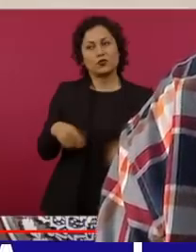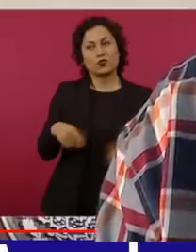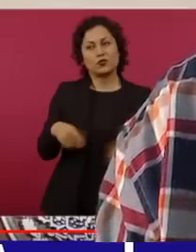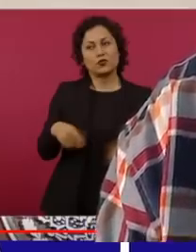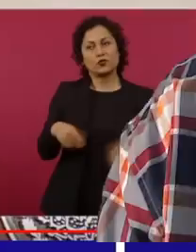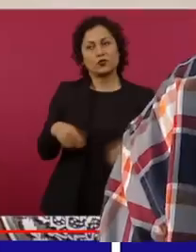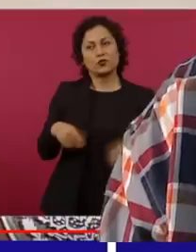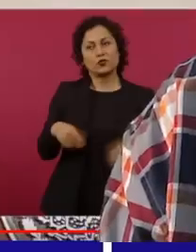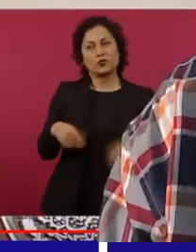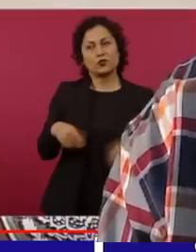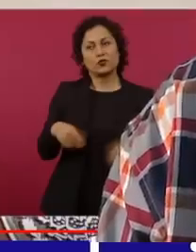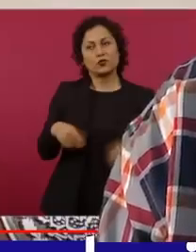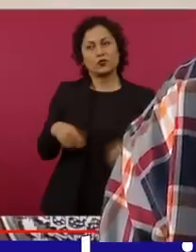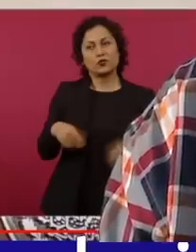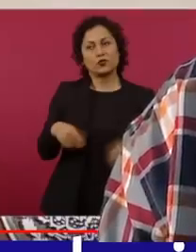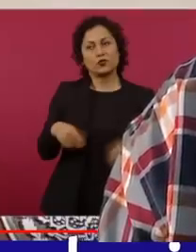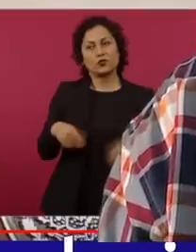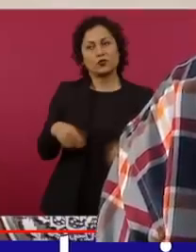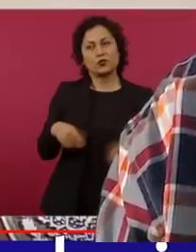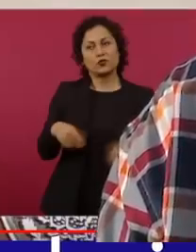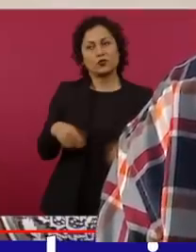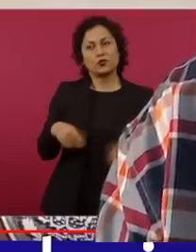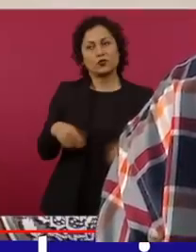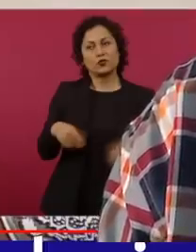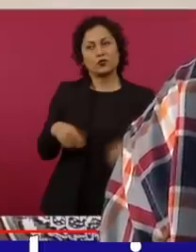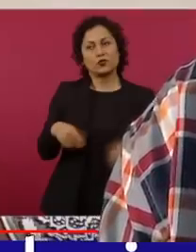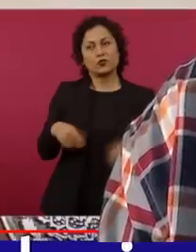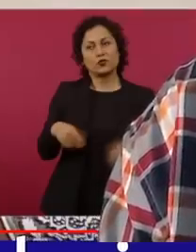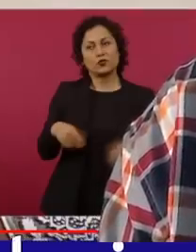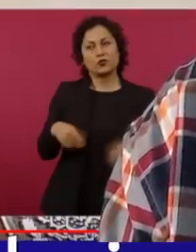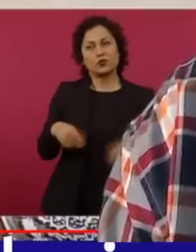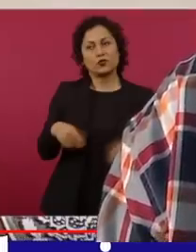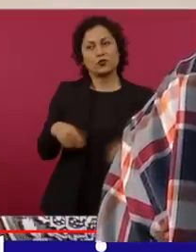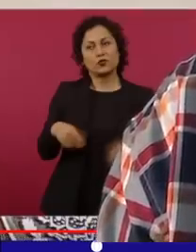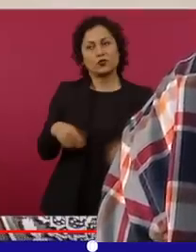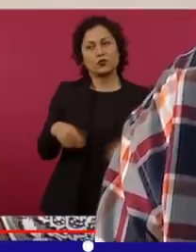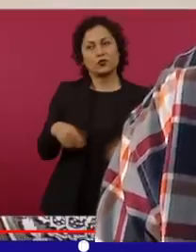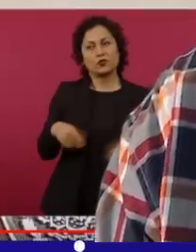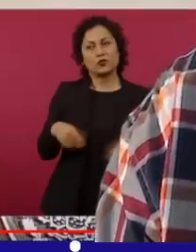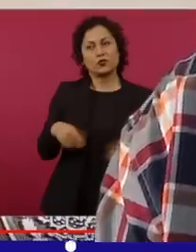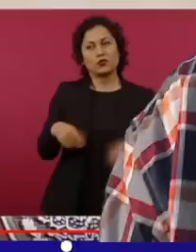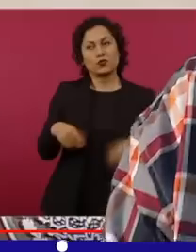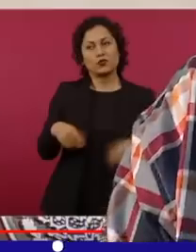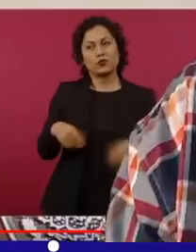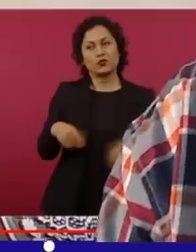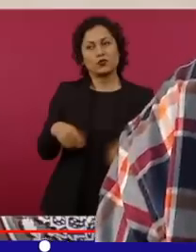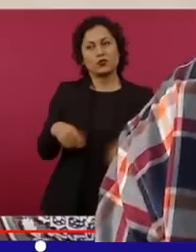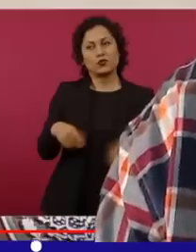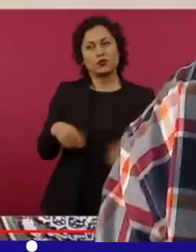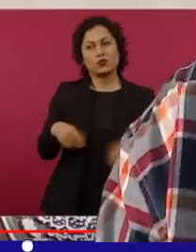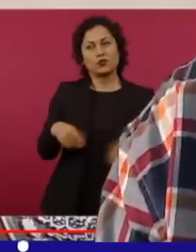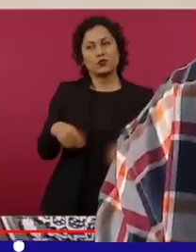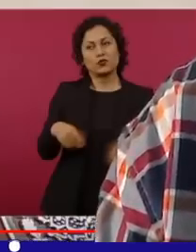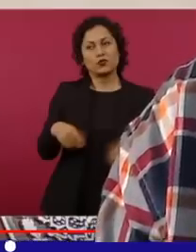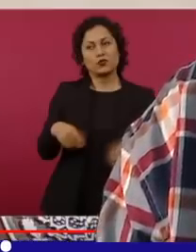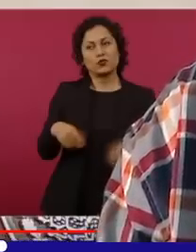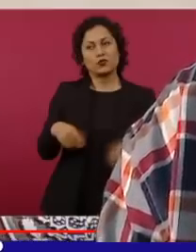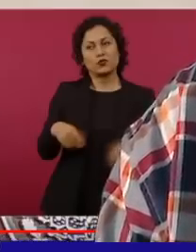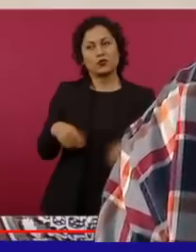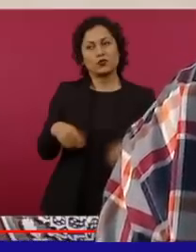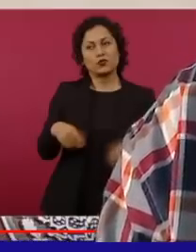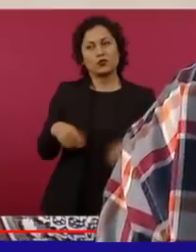Es como su pueblo el mexicano. Para Andrés Manuel López Obrador, todos los seres humanos de la